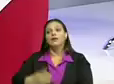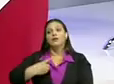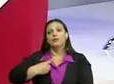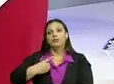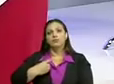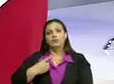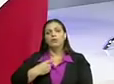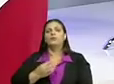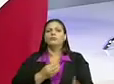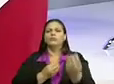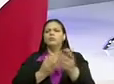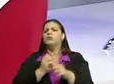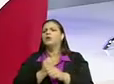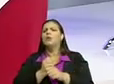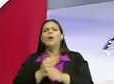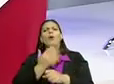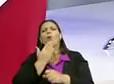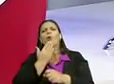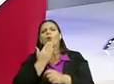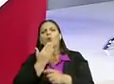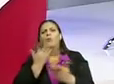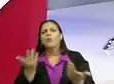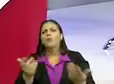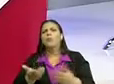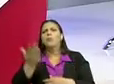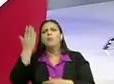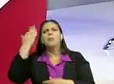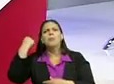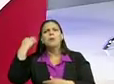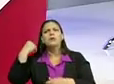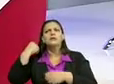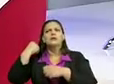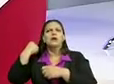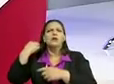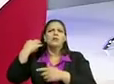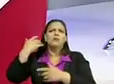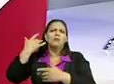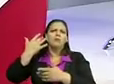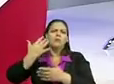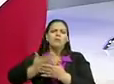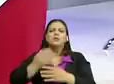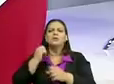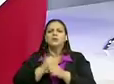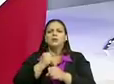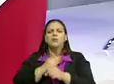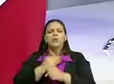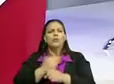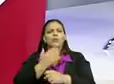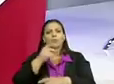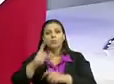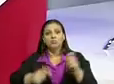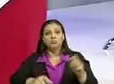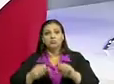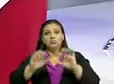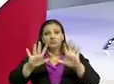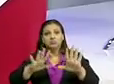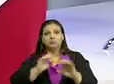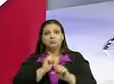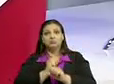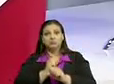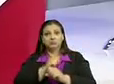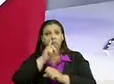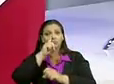de este emprendimiento, que es fuente de empleo para 10 personas. Excelente,